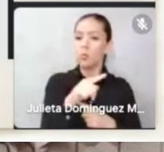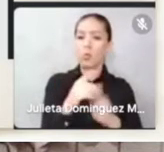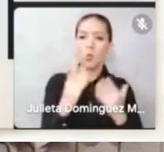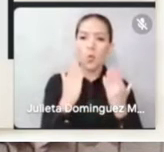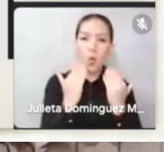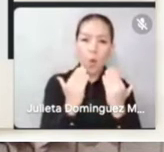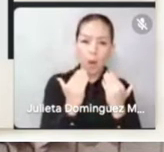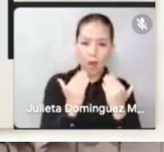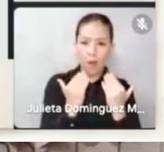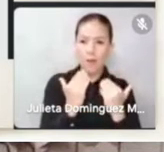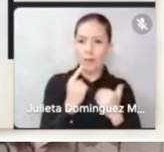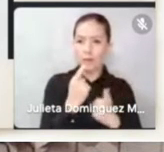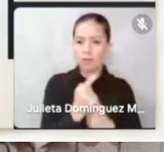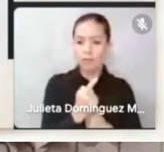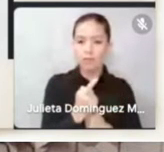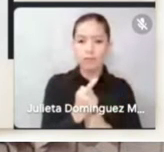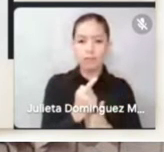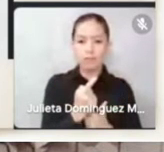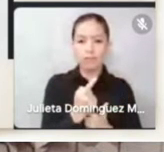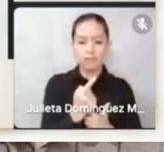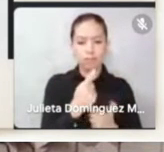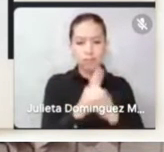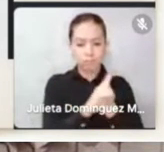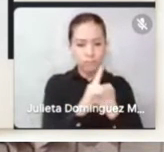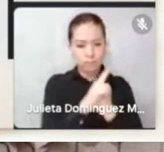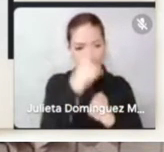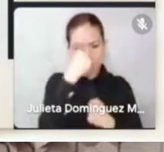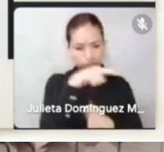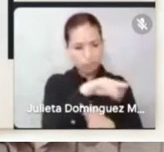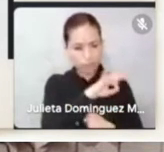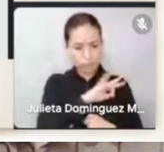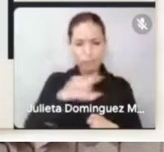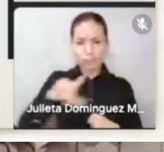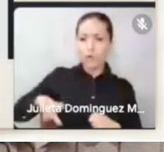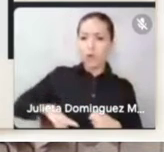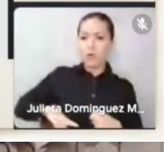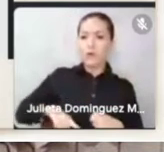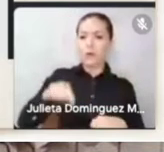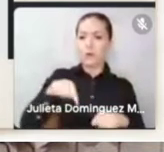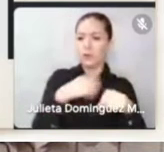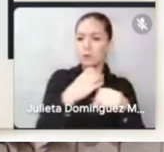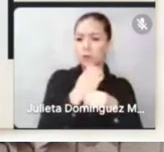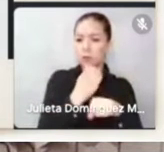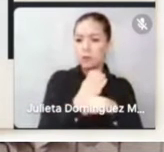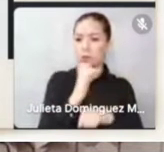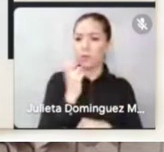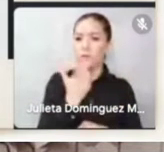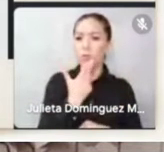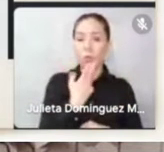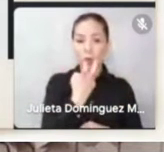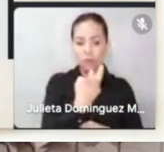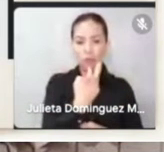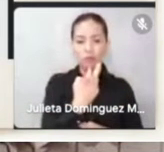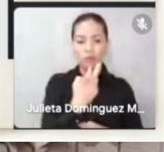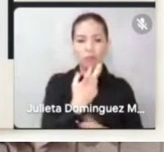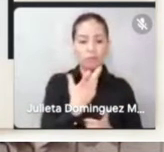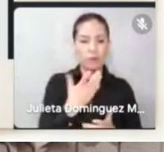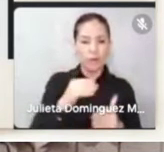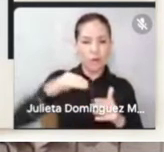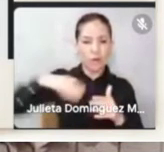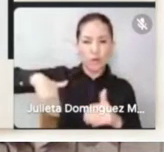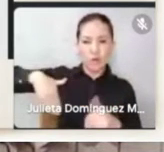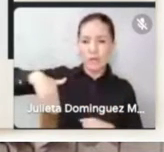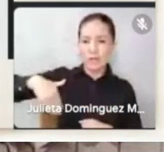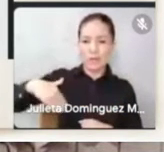impedimento legal para tomar protesta y desempeñar el cargo de la gubernatura del Estado, ya que además de lo recién manifestado, tiene